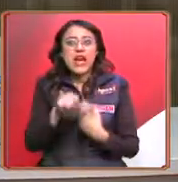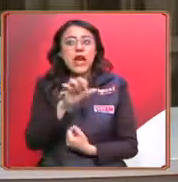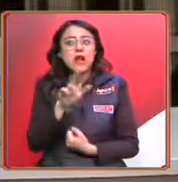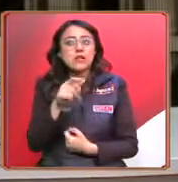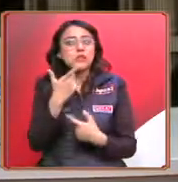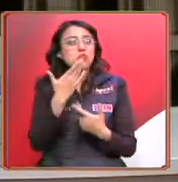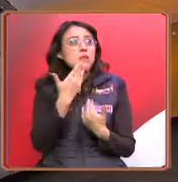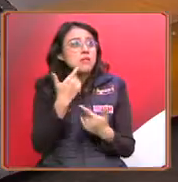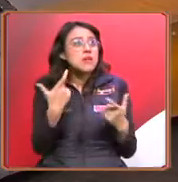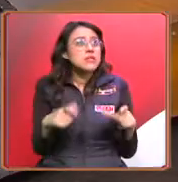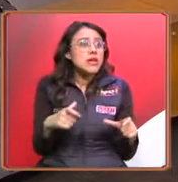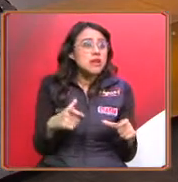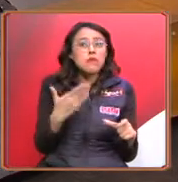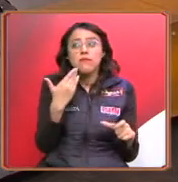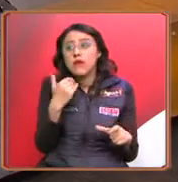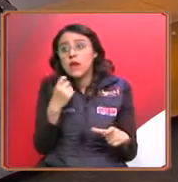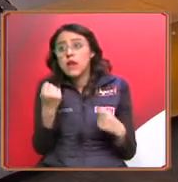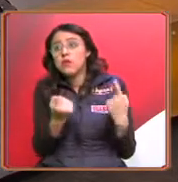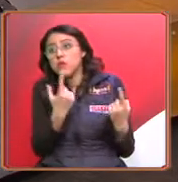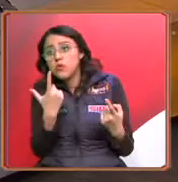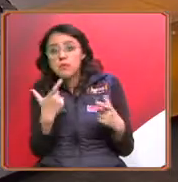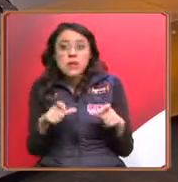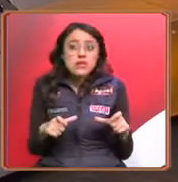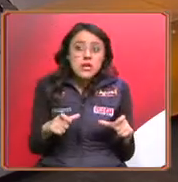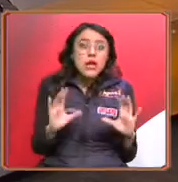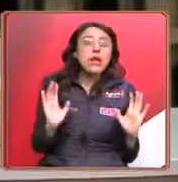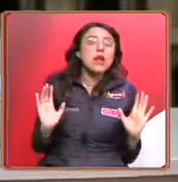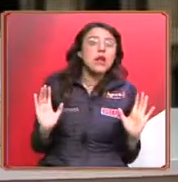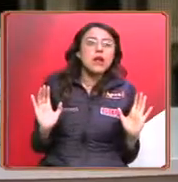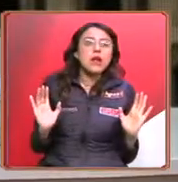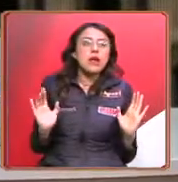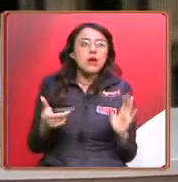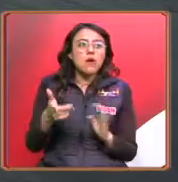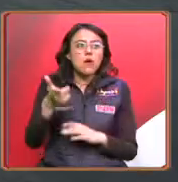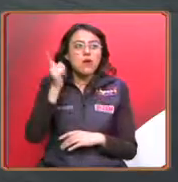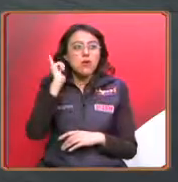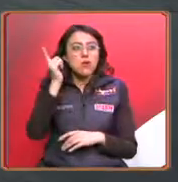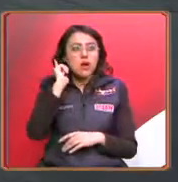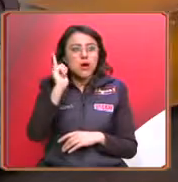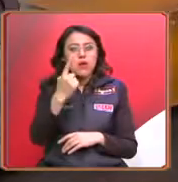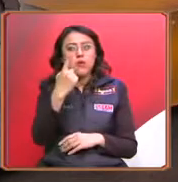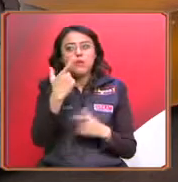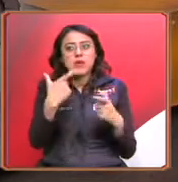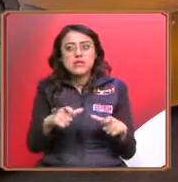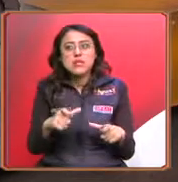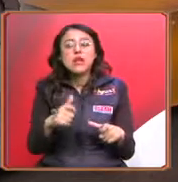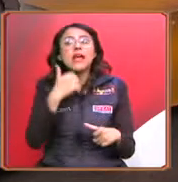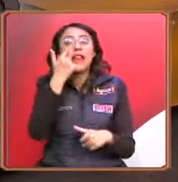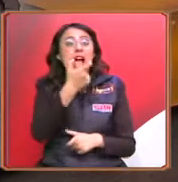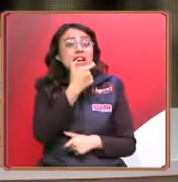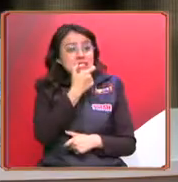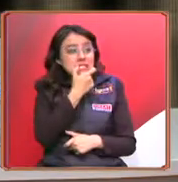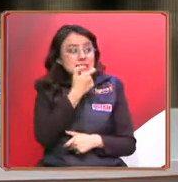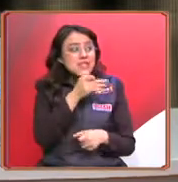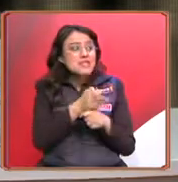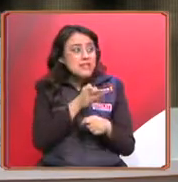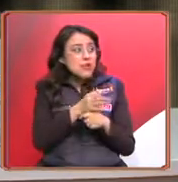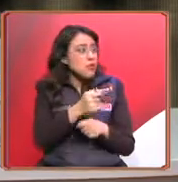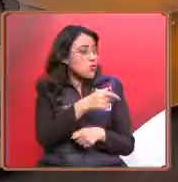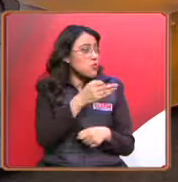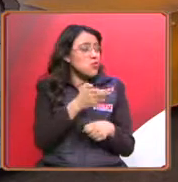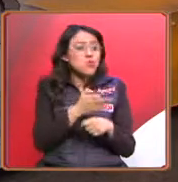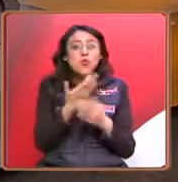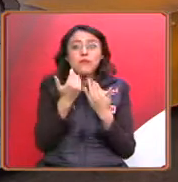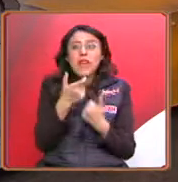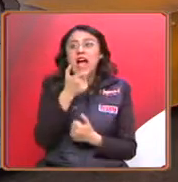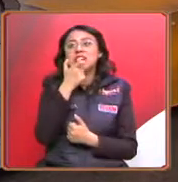aquí. ¿Traería un pastelito que se le haya pegado? Trajeron juguetes. Ay, ojalá. Pero un pastelito. ¿Otras galletas? O unas galletitas. Es que ¿otras galletas